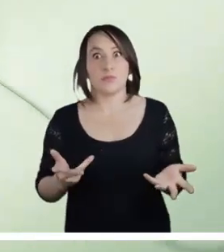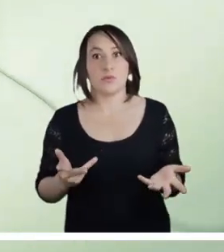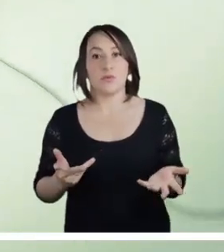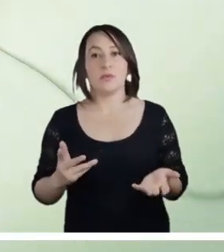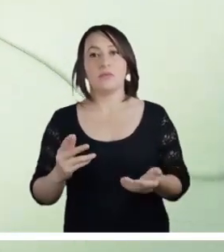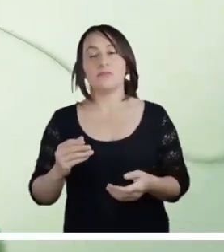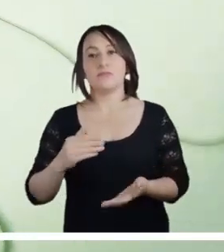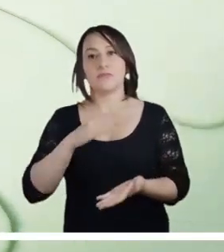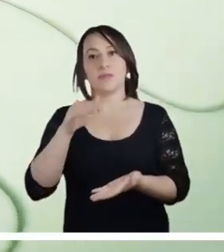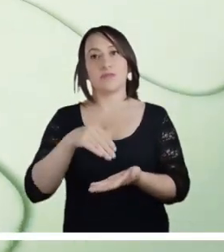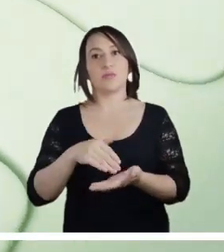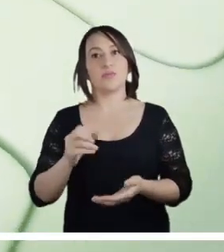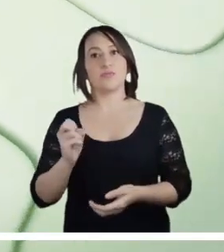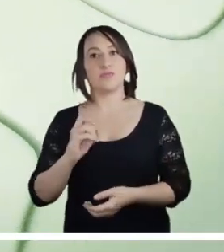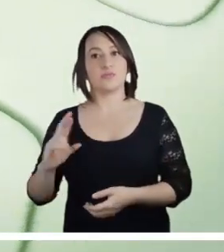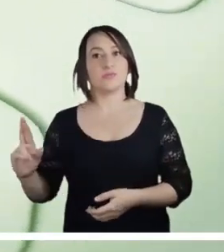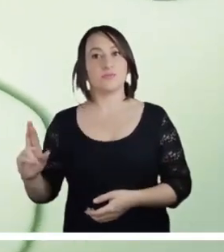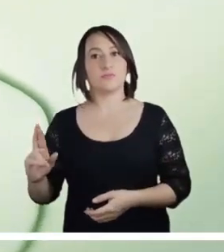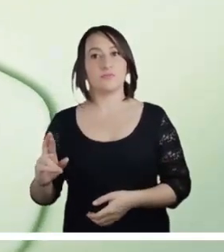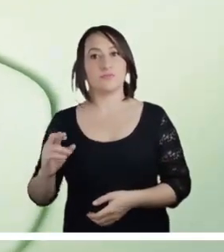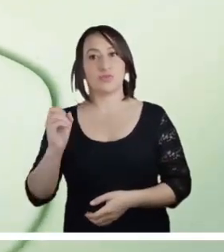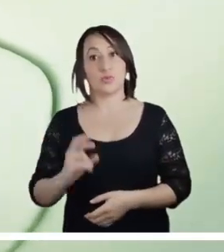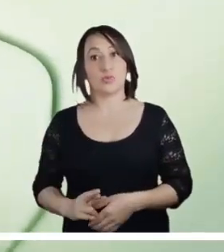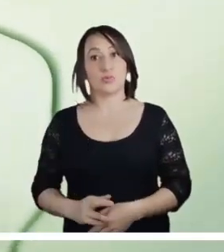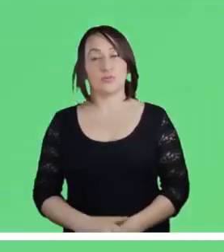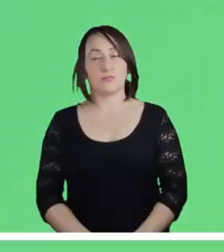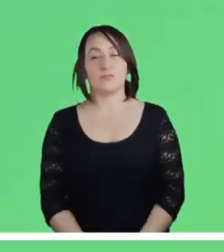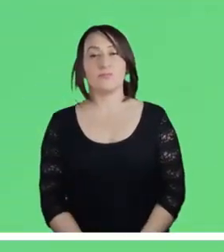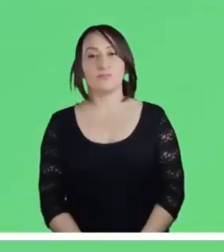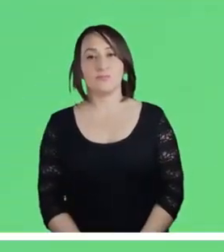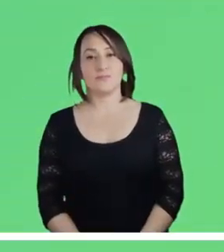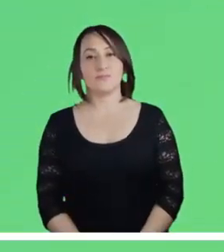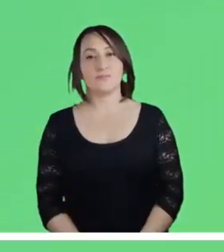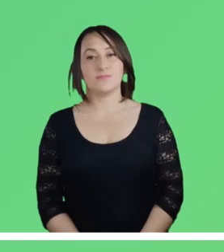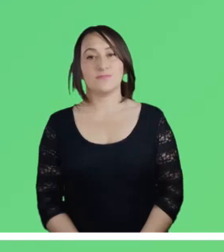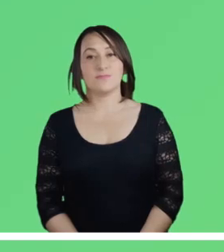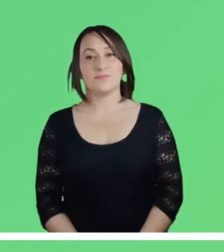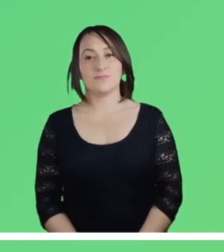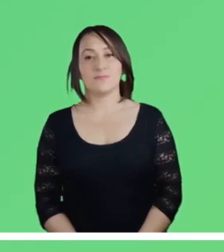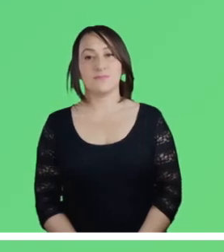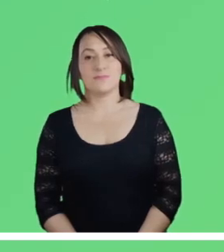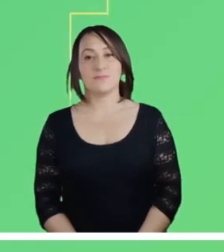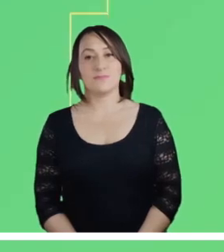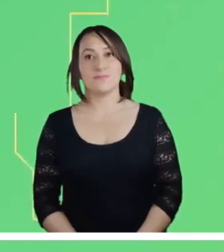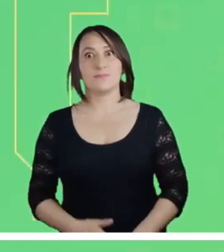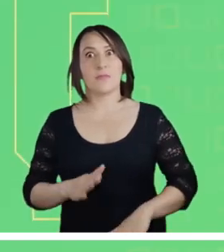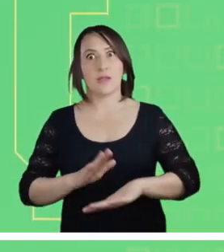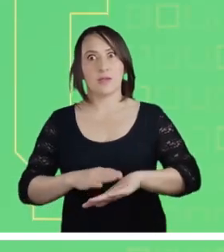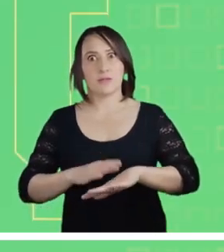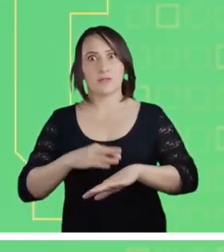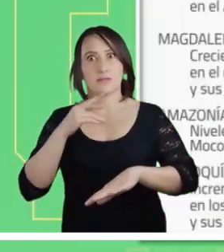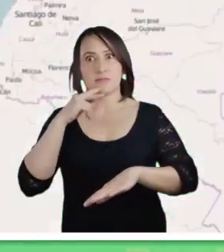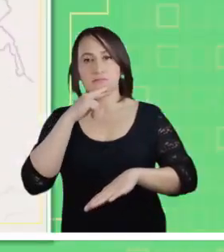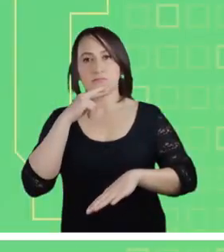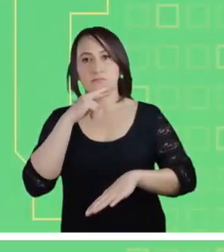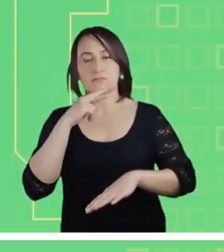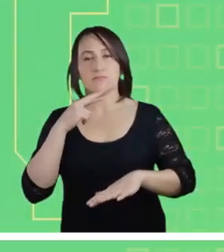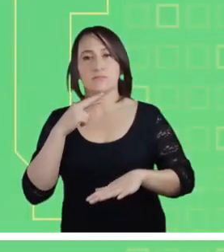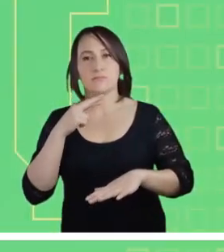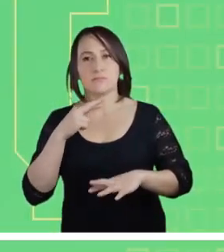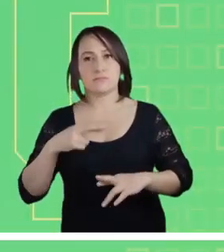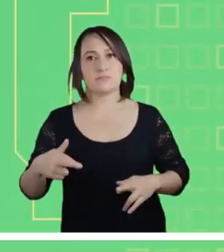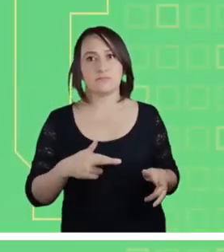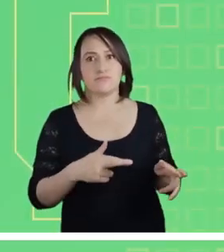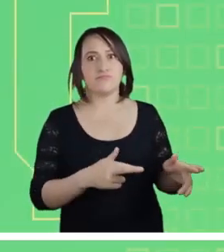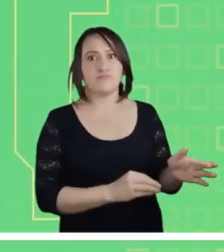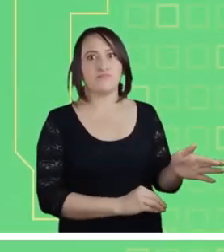más importantes en el centro y sur. Veamos ahora las alertas que se encuentran activas. Alerta roja por